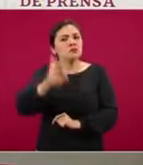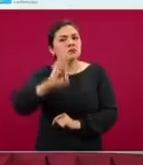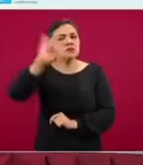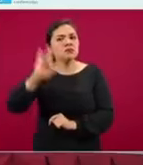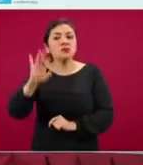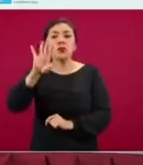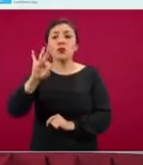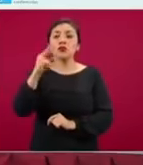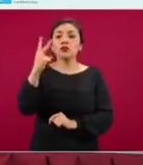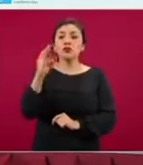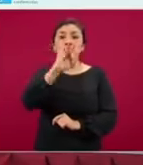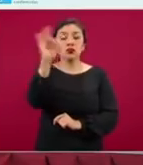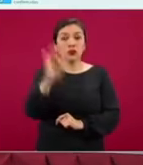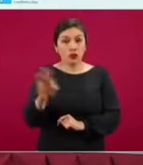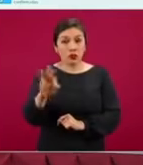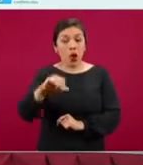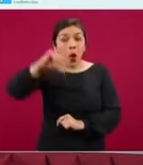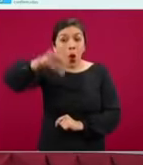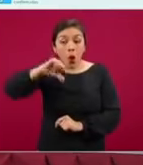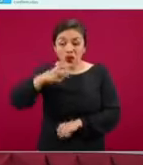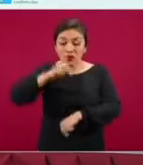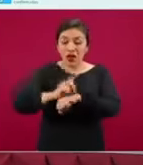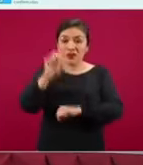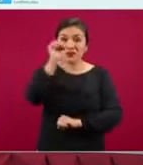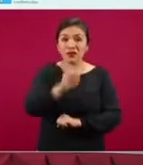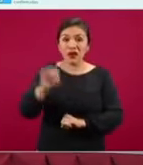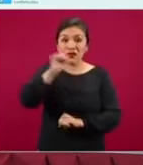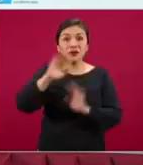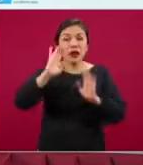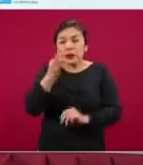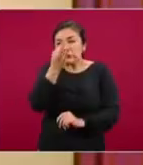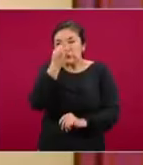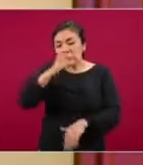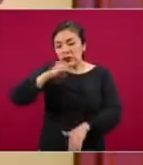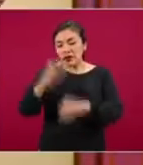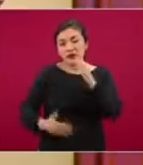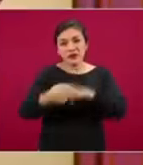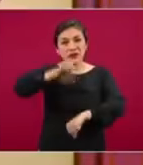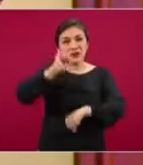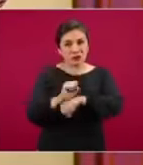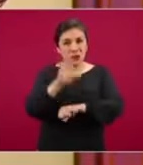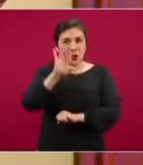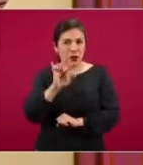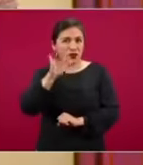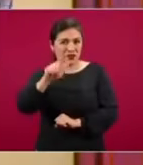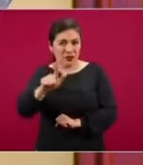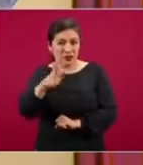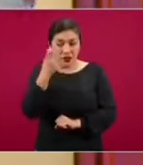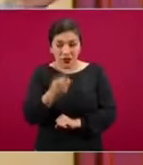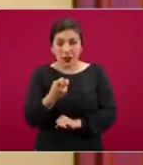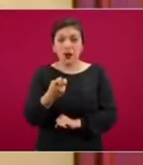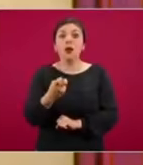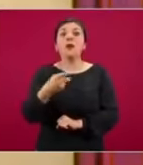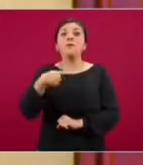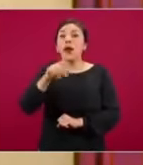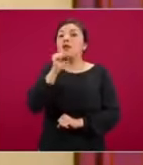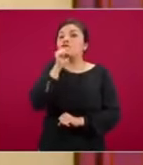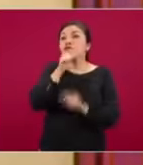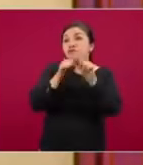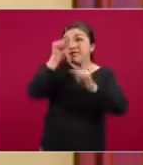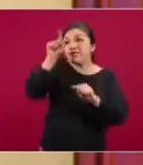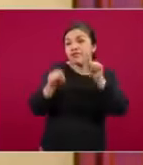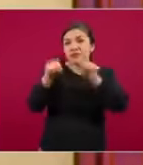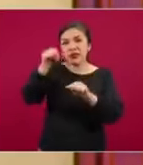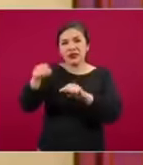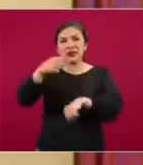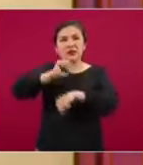positividad en un 42%. Hoy sábado, que estamos cerrando la semana 47, pero la gráfica para la